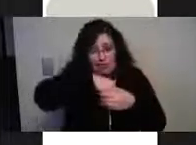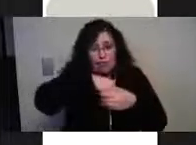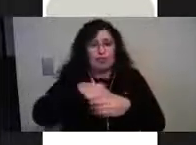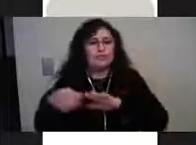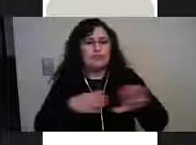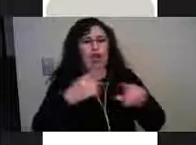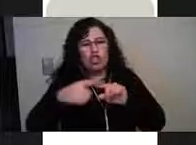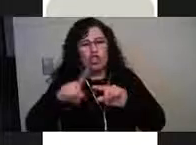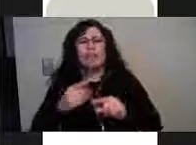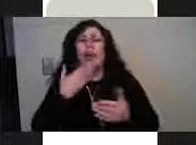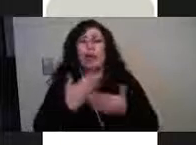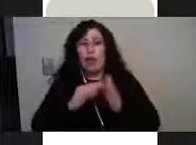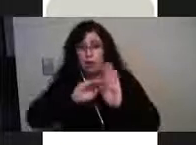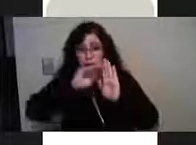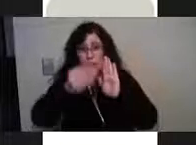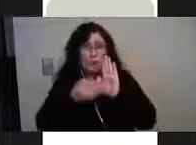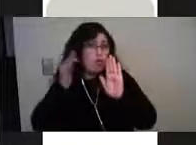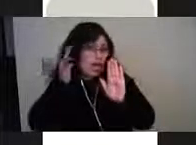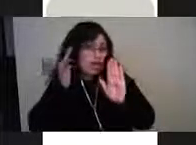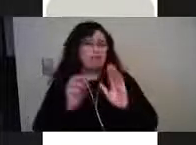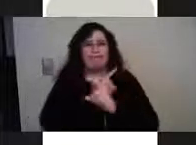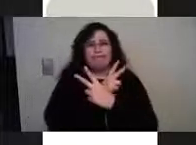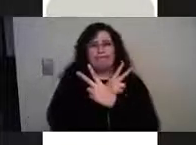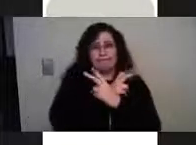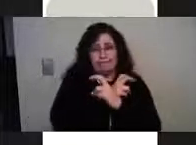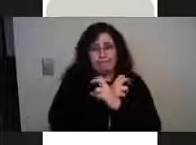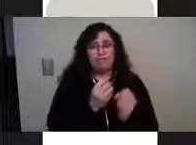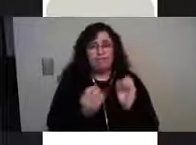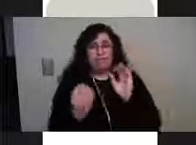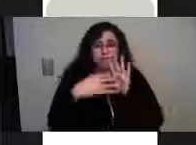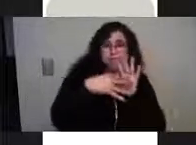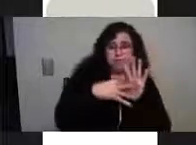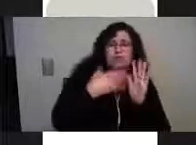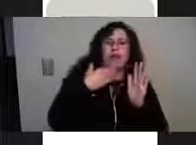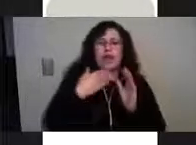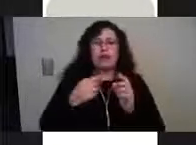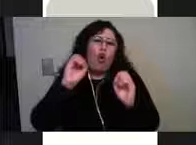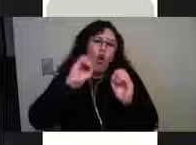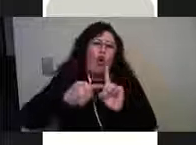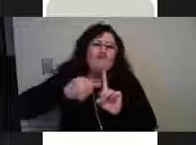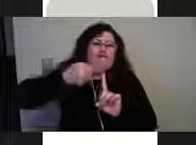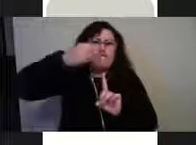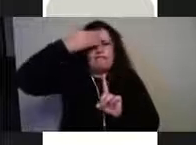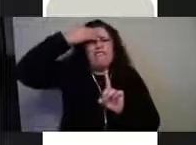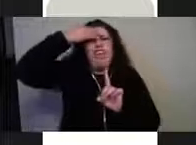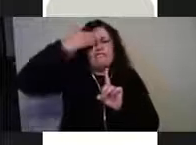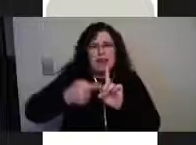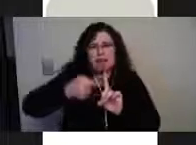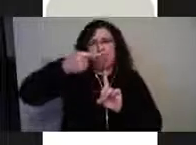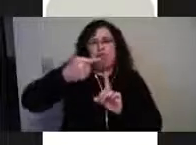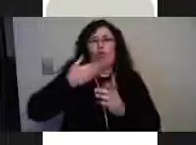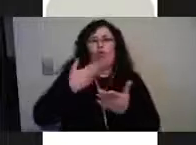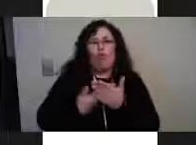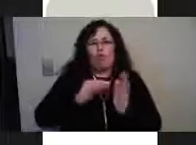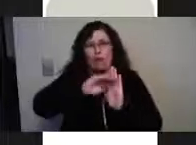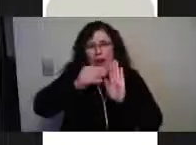embarazo también, especialmente los que se conocen como TORCH, ¿ya? Fiebre durante el embarazo también es un factor de riesgo para provocar una